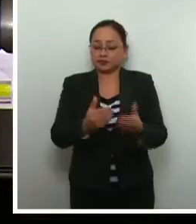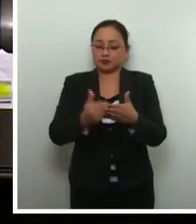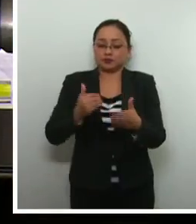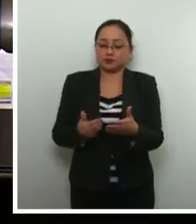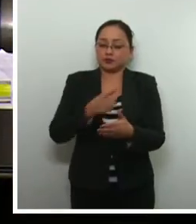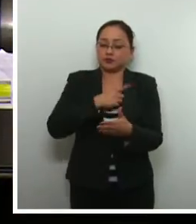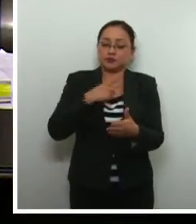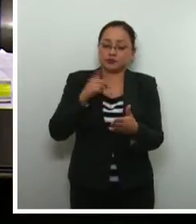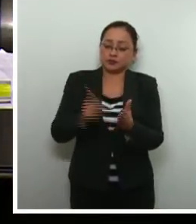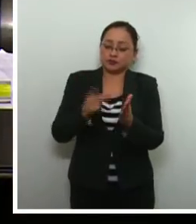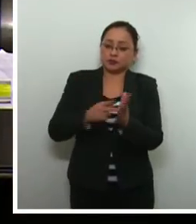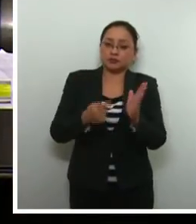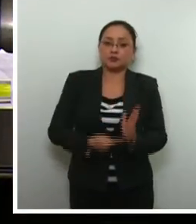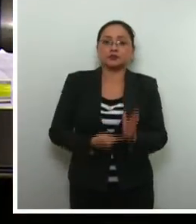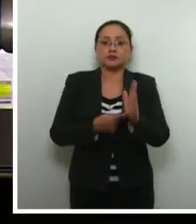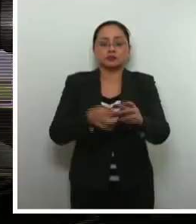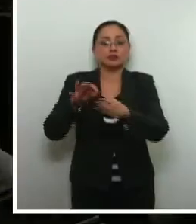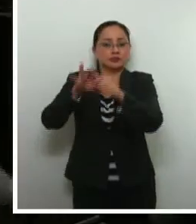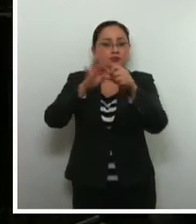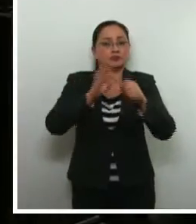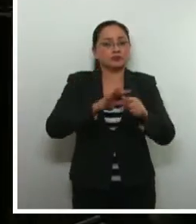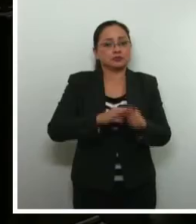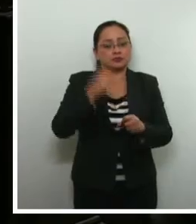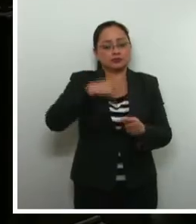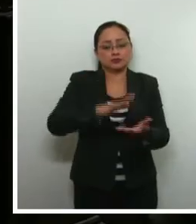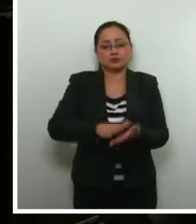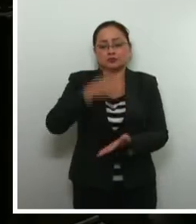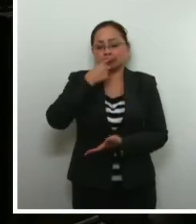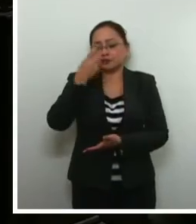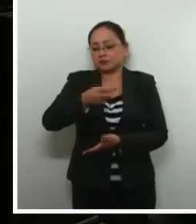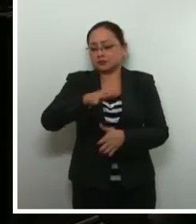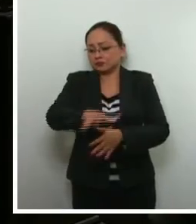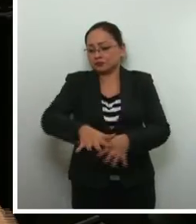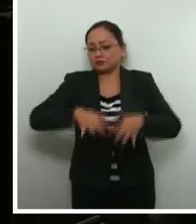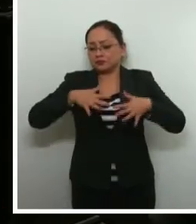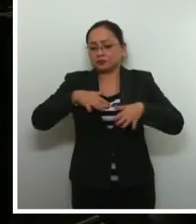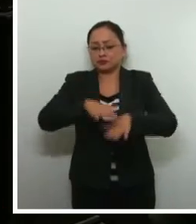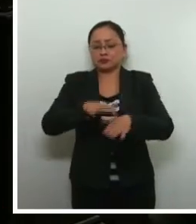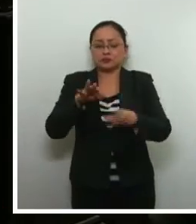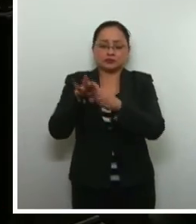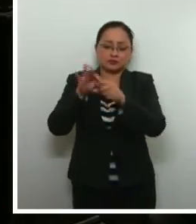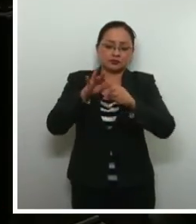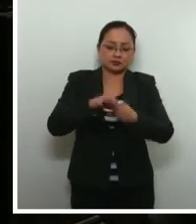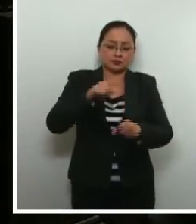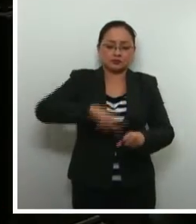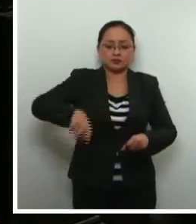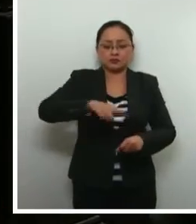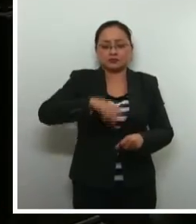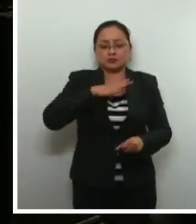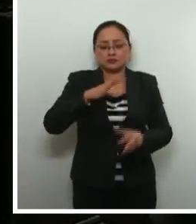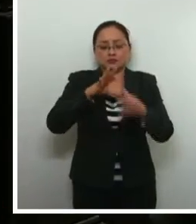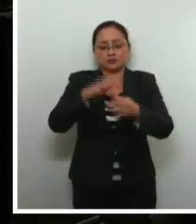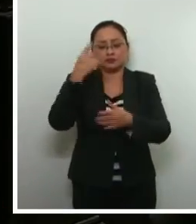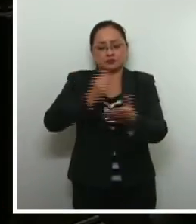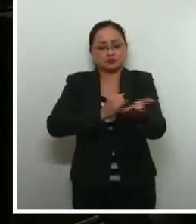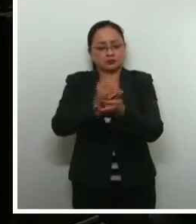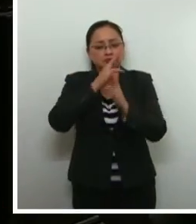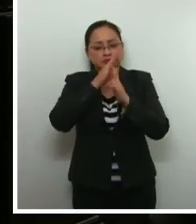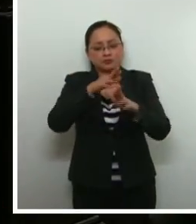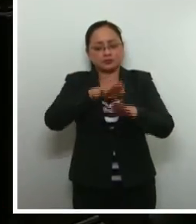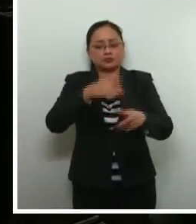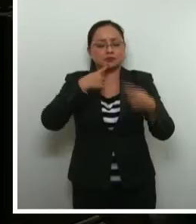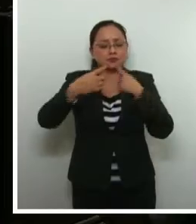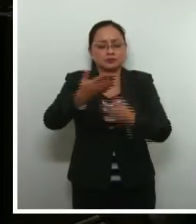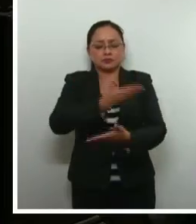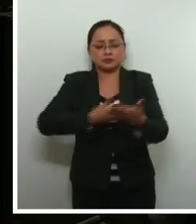un replanteamiento y que sea votado por la mayoría del Pleno en esa soberanía que tenemos para salir de esta gran